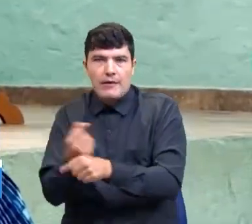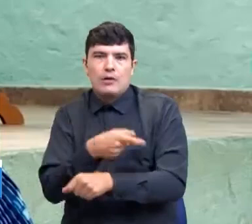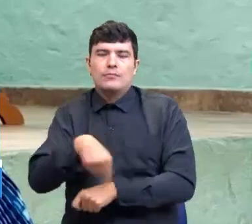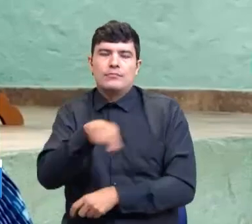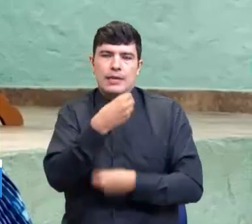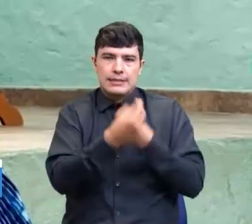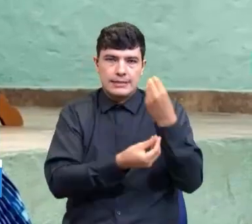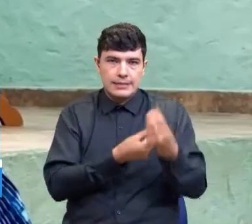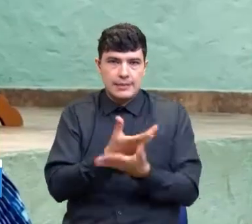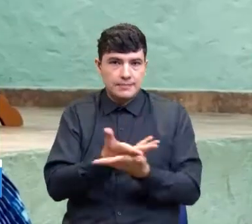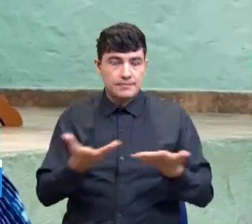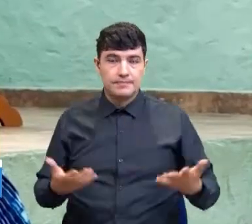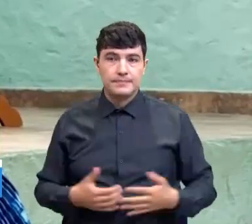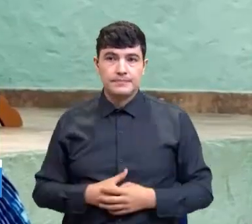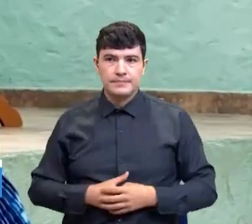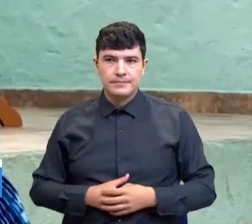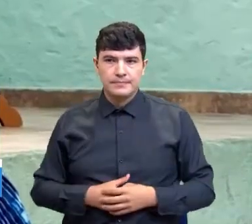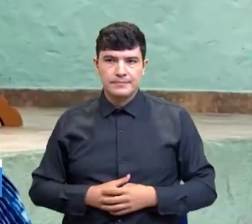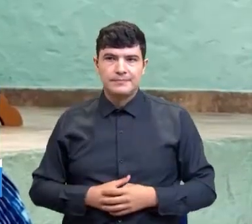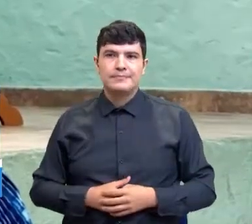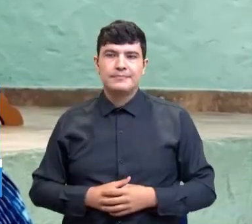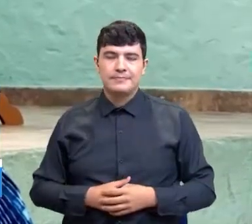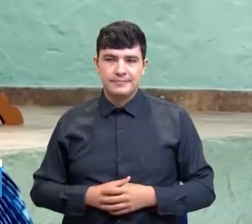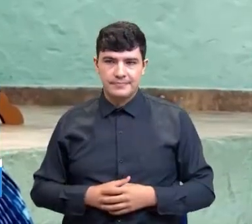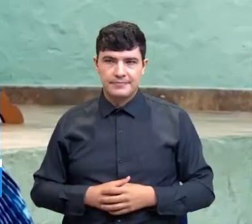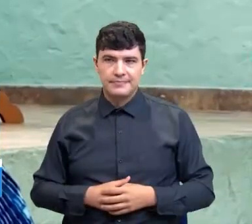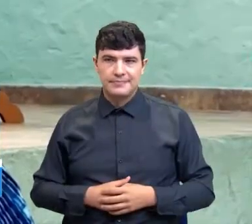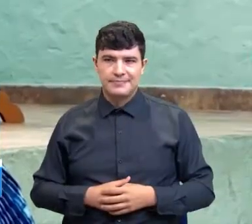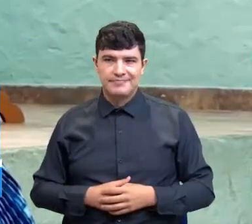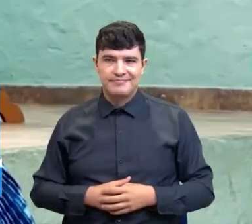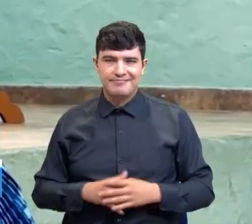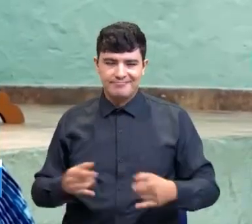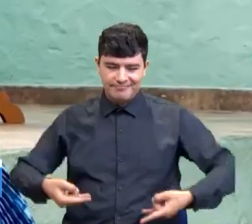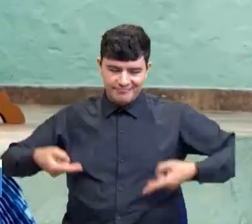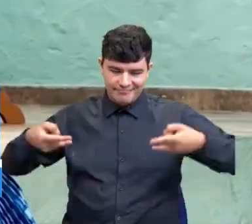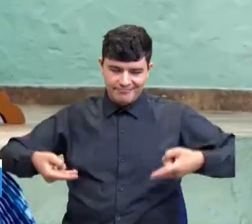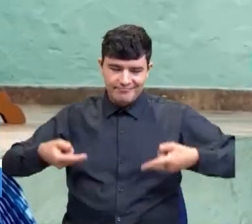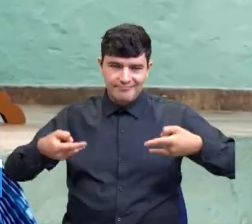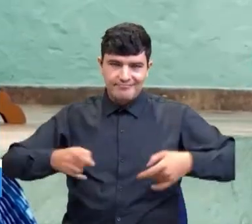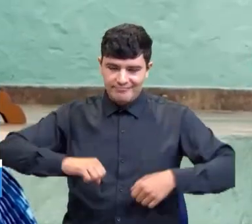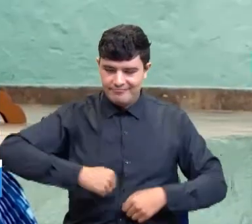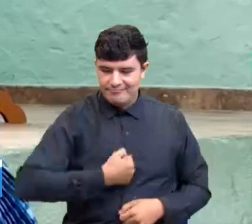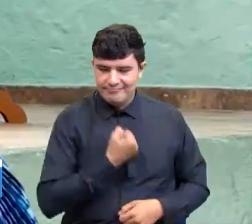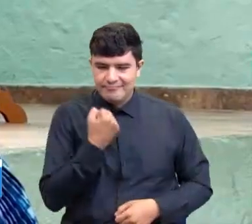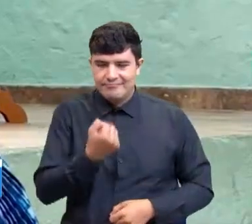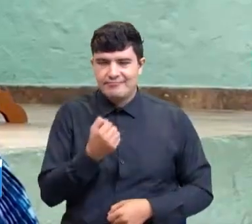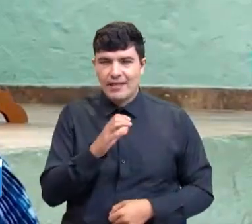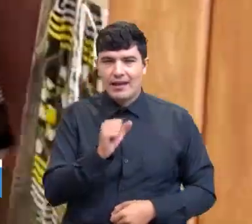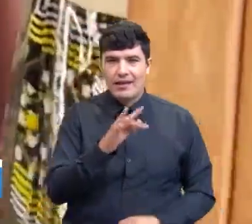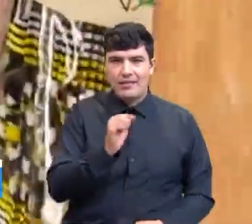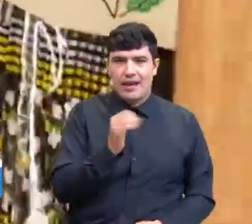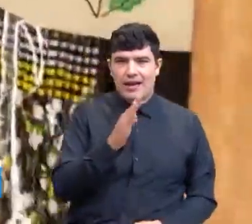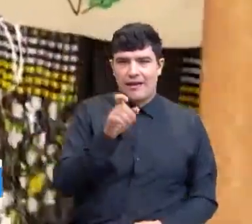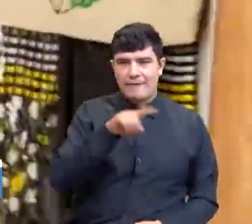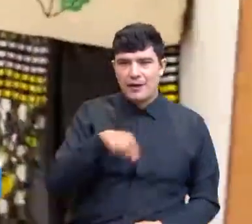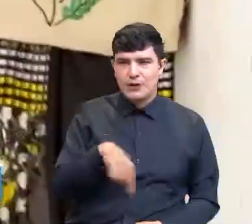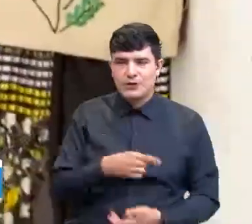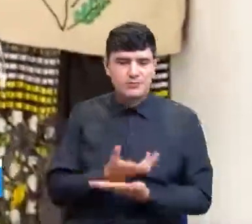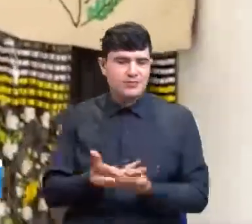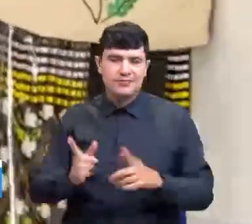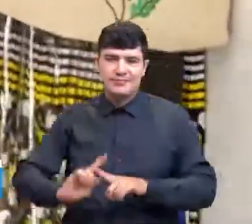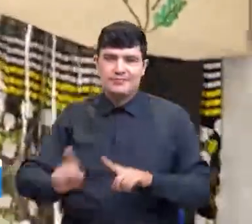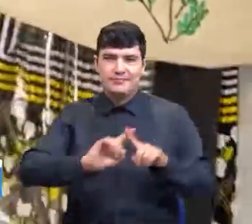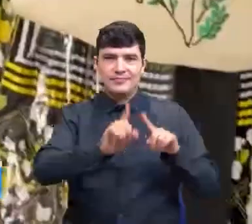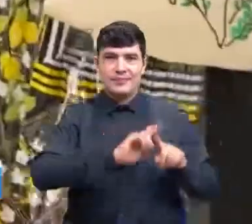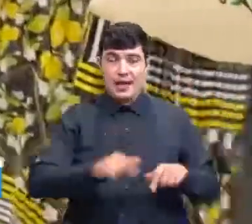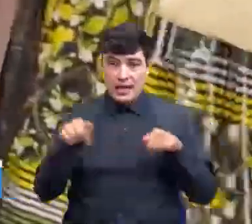realizan. En Vélez tenemos muchísimas riquezas, canastos, catabres, muñequería. Manos Veleñas, como se